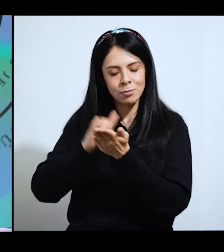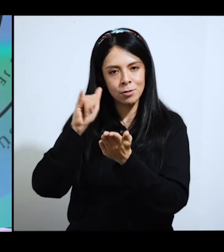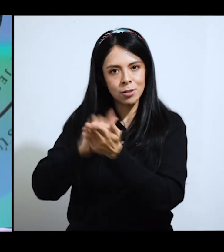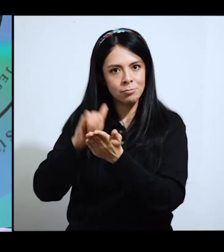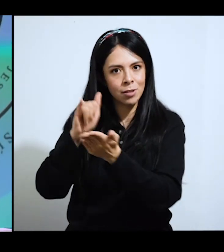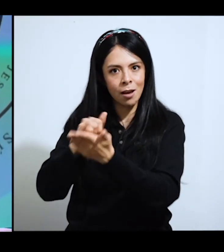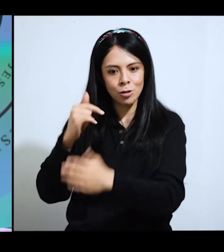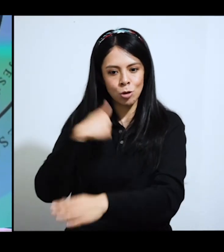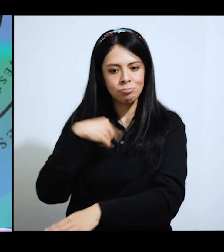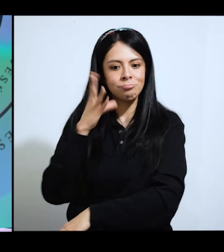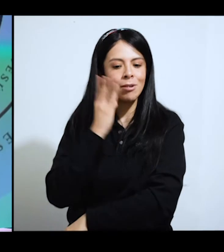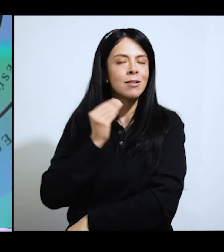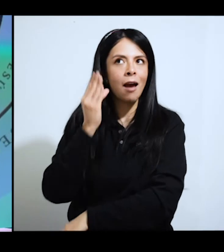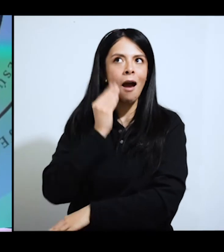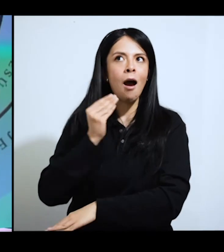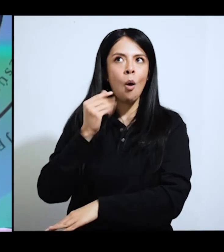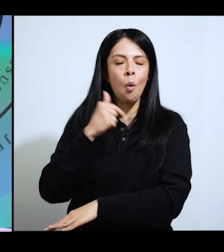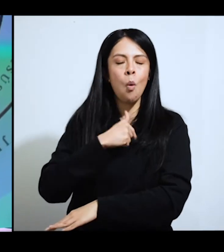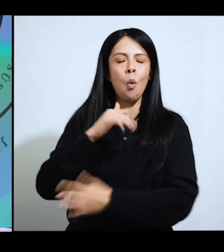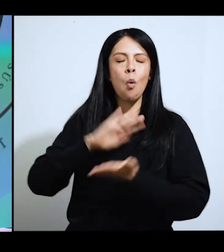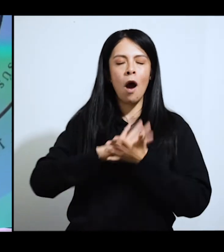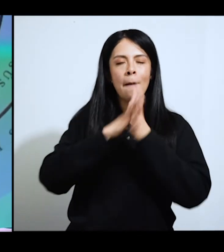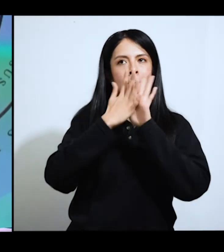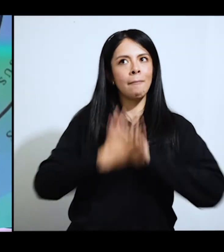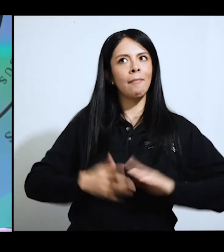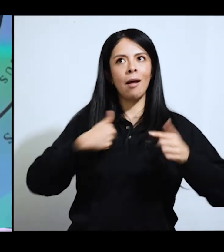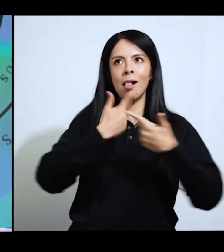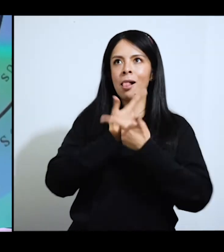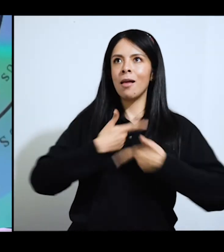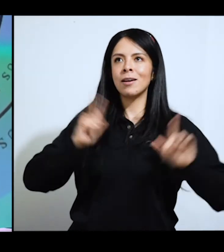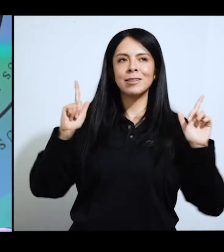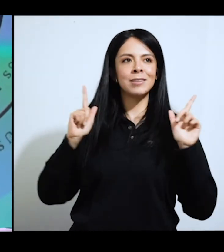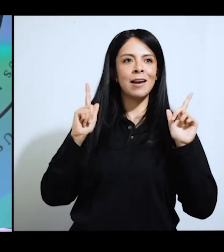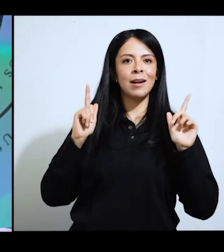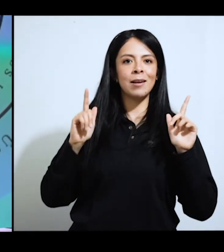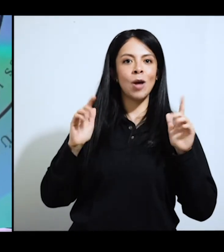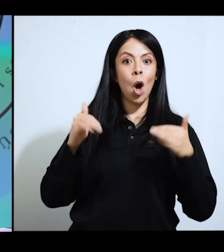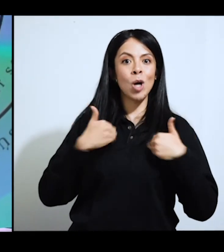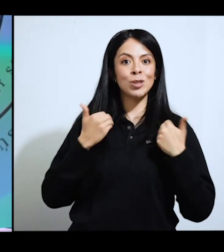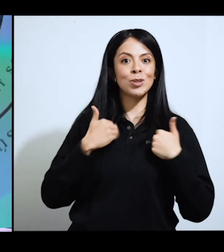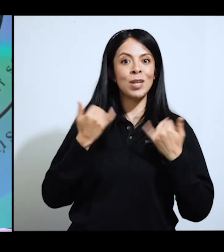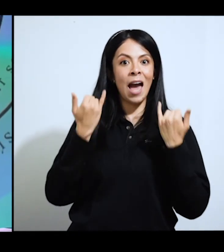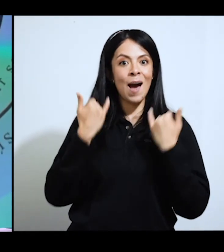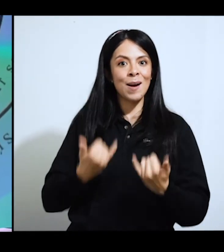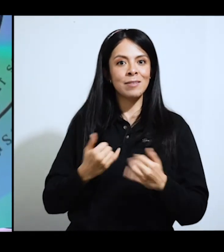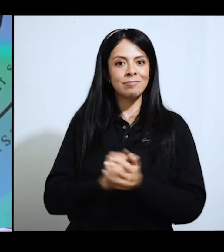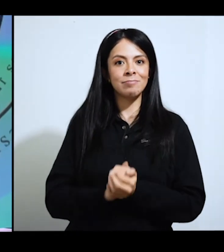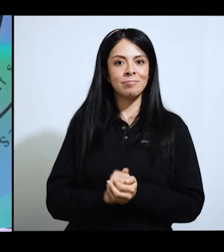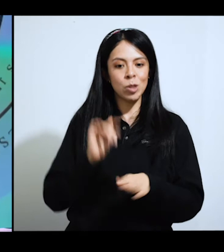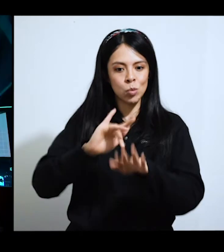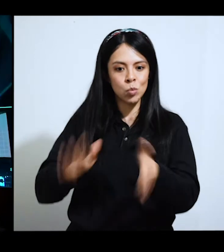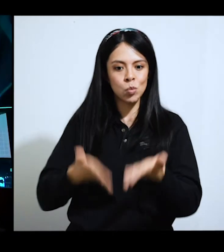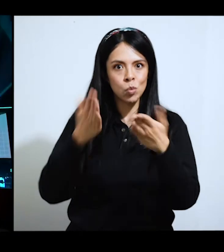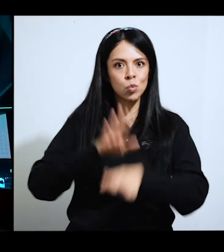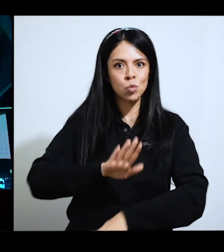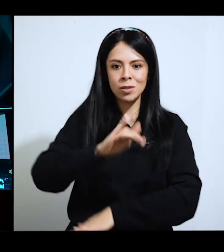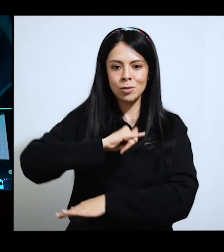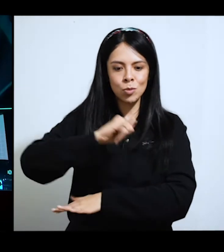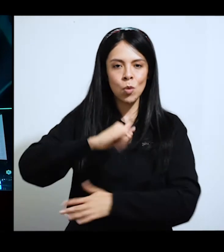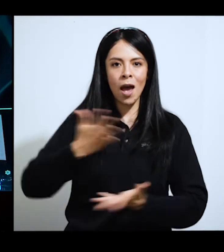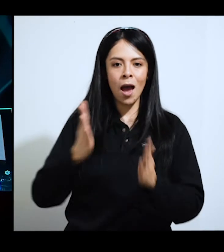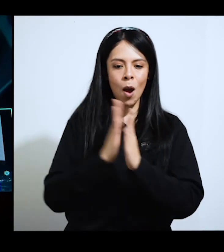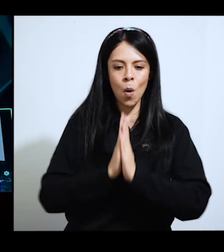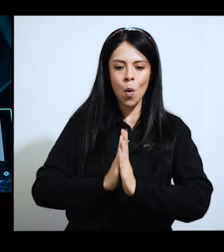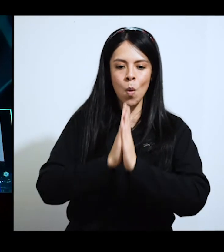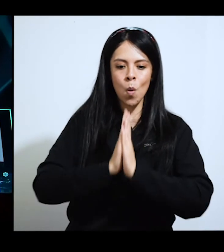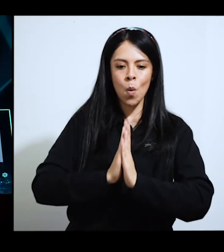paz, una libertad, un gozo. Por eso yo les animo que hagan lo mismo. Que en oración le pidan al Espíritu Santo que